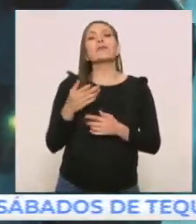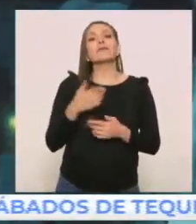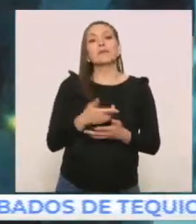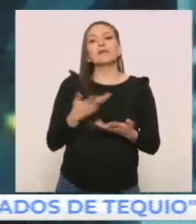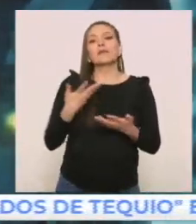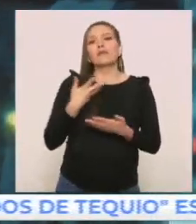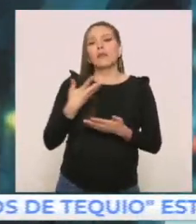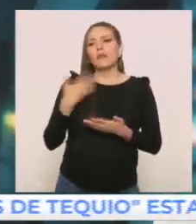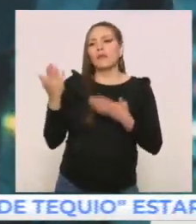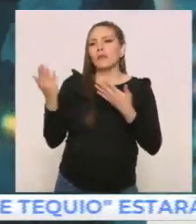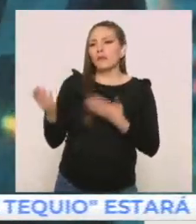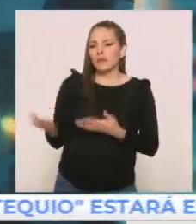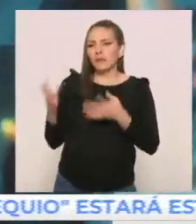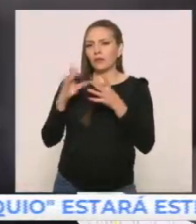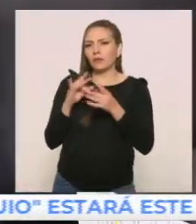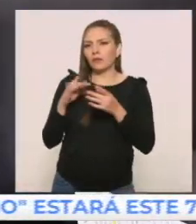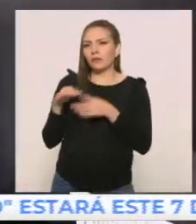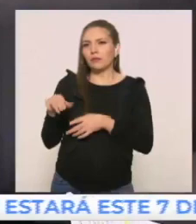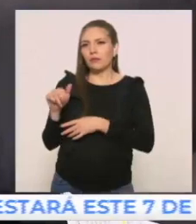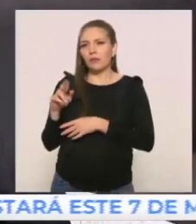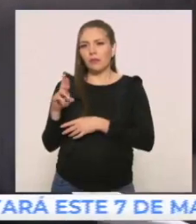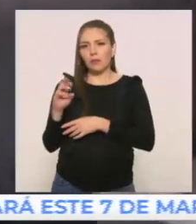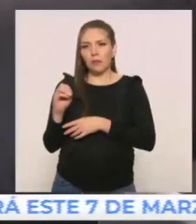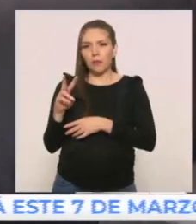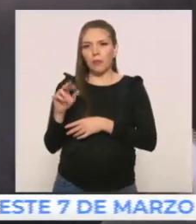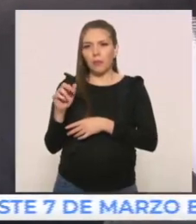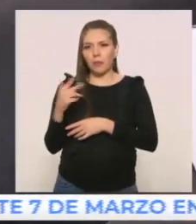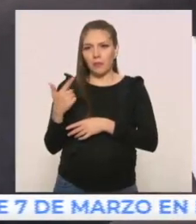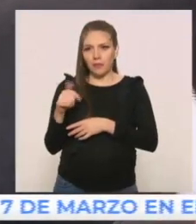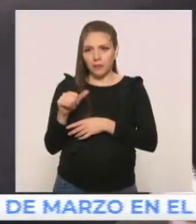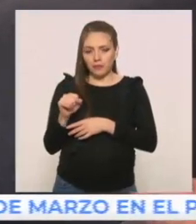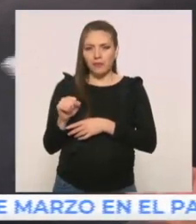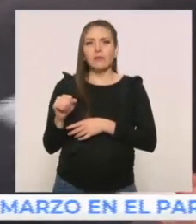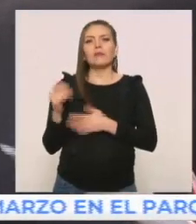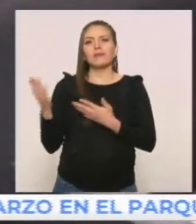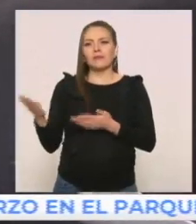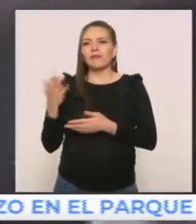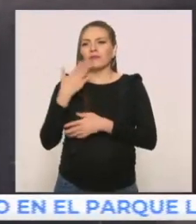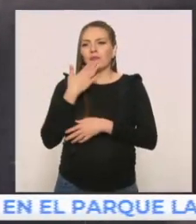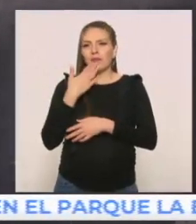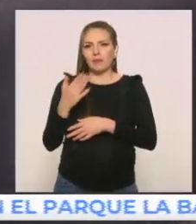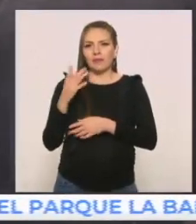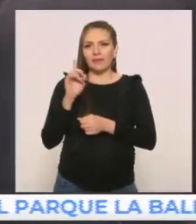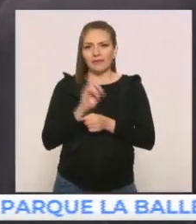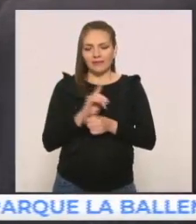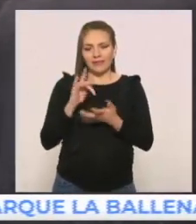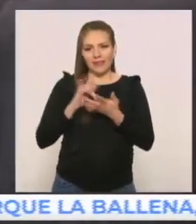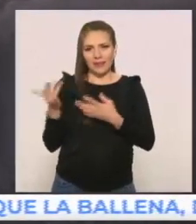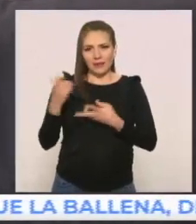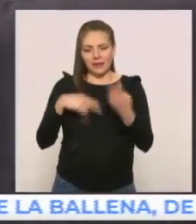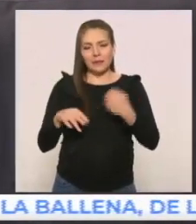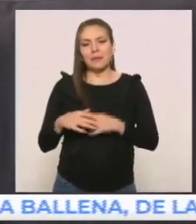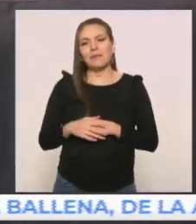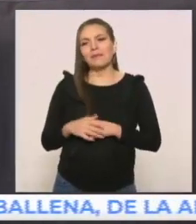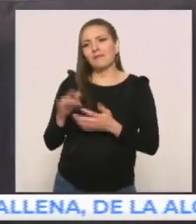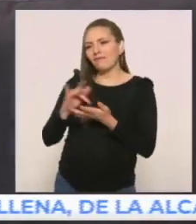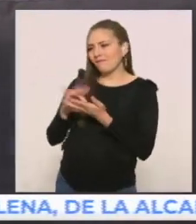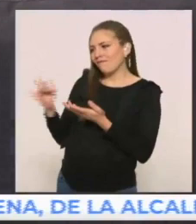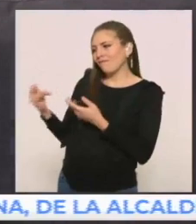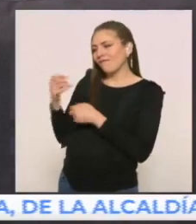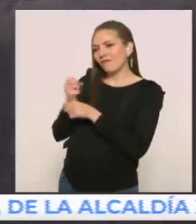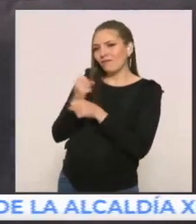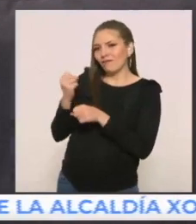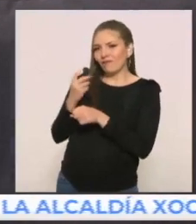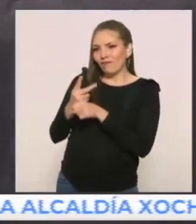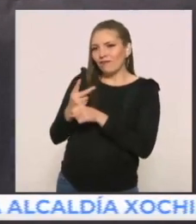en el estudio de Café Capital a Mauro Vargas. Él es director de esta institución. Mauro, bienvenido, muchísimas gracias. Al contrario, Alejandra, muchas gracias por esta oportunidad para compartir